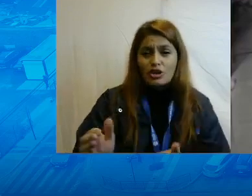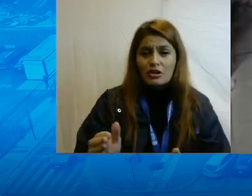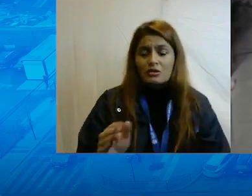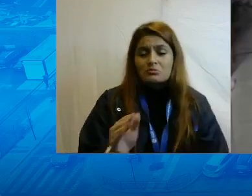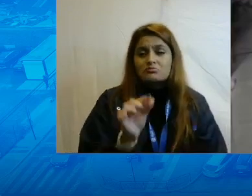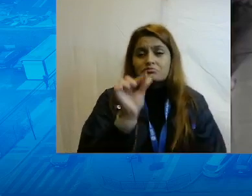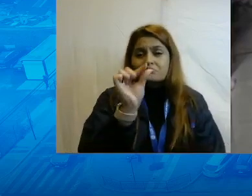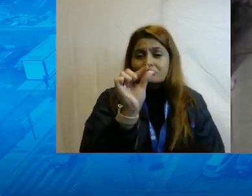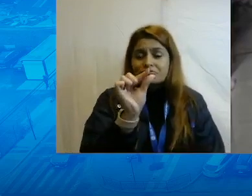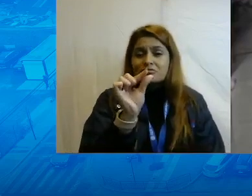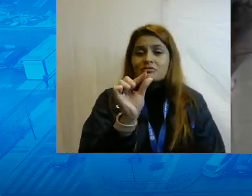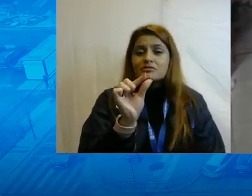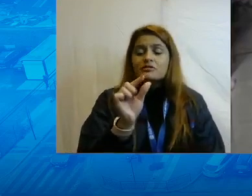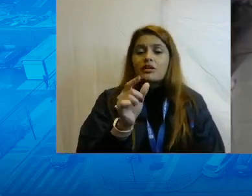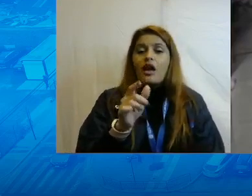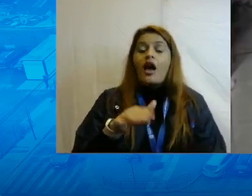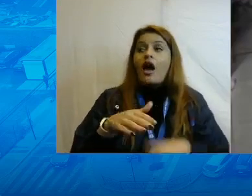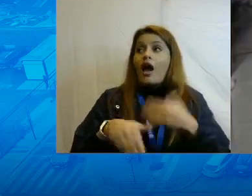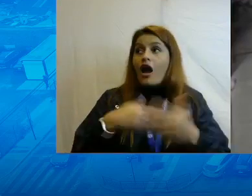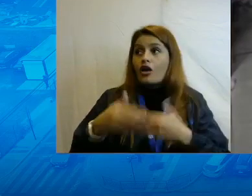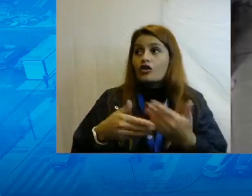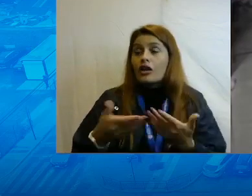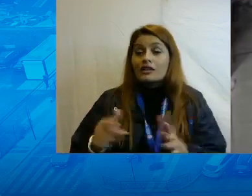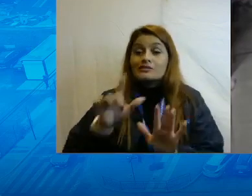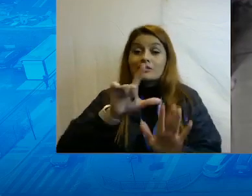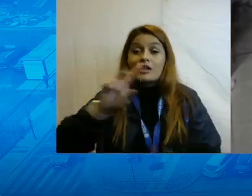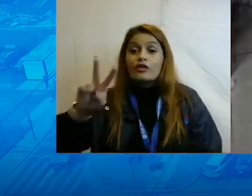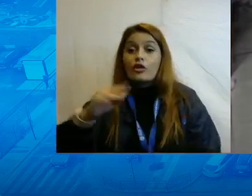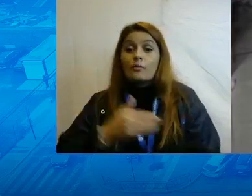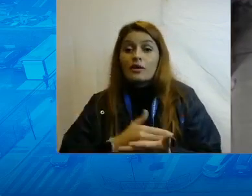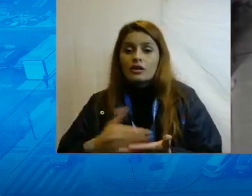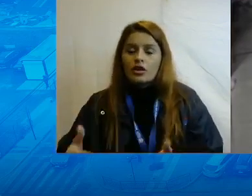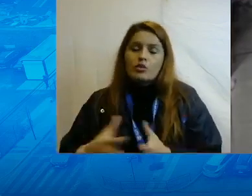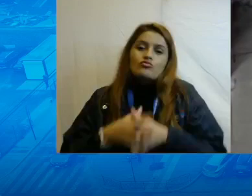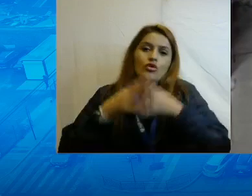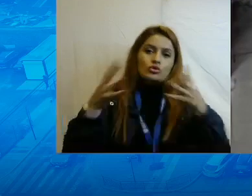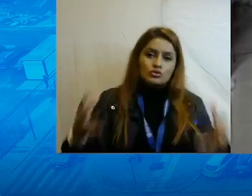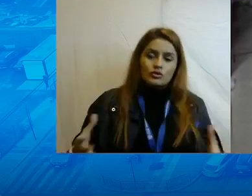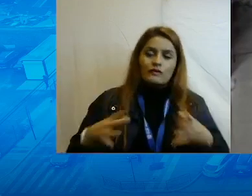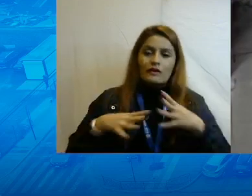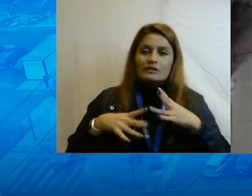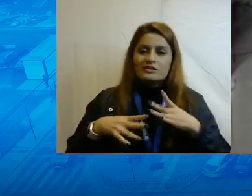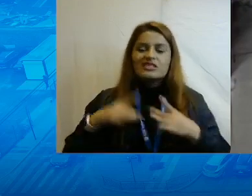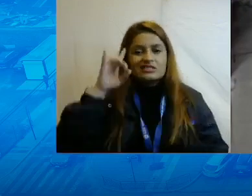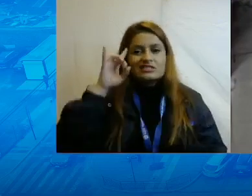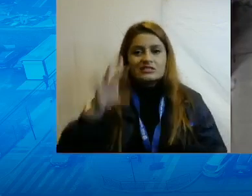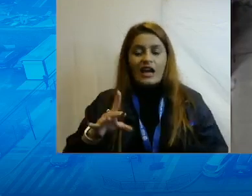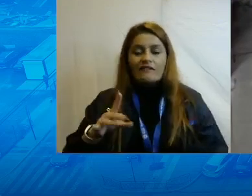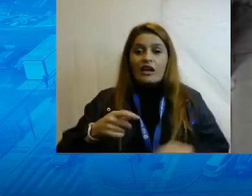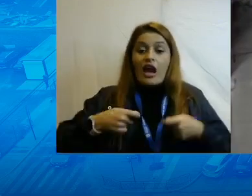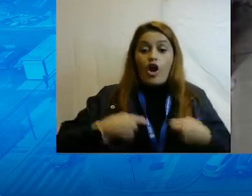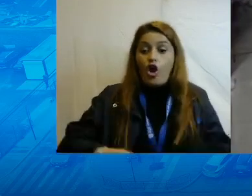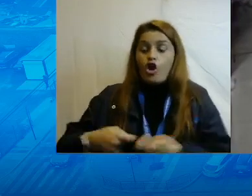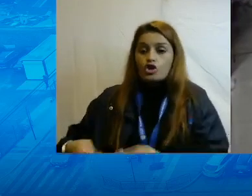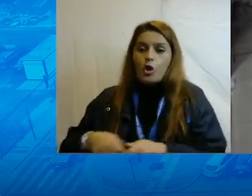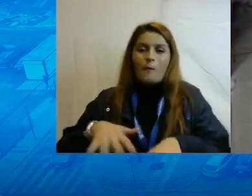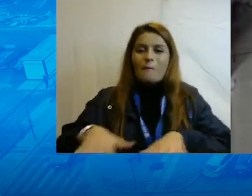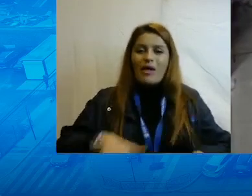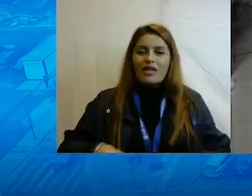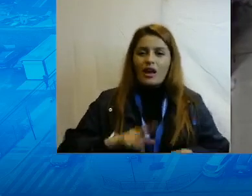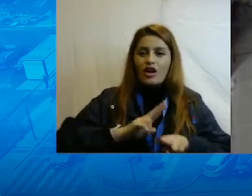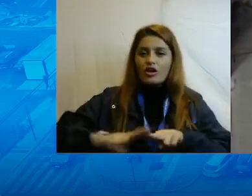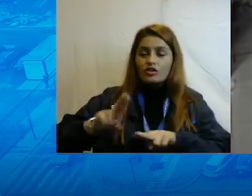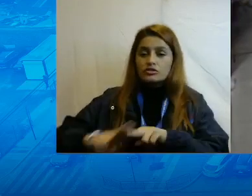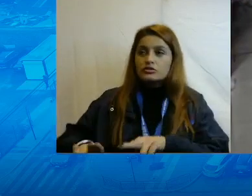ese plan se ha jugado y hemos llegado a 72 millones y eso es harto. Sabemos que el costo de los materiales después de